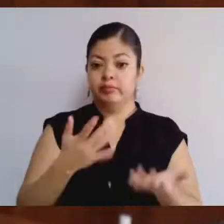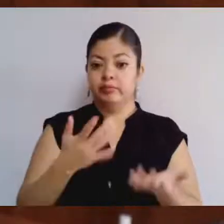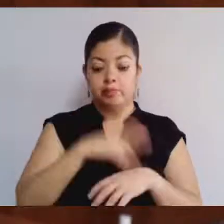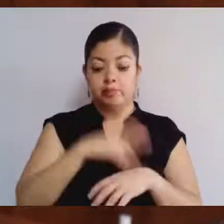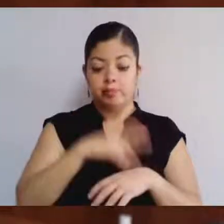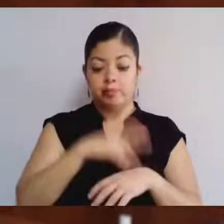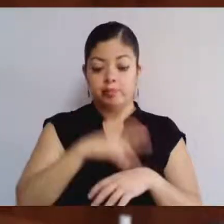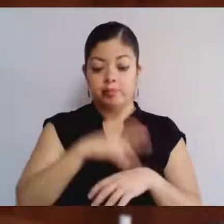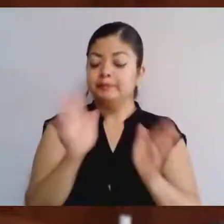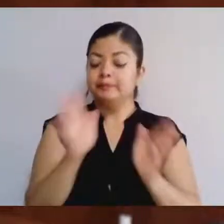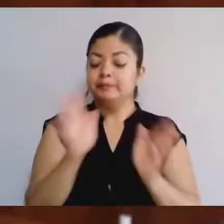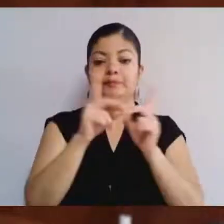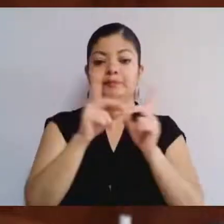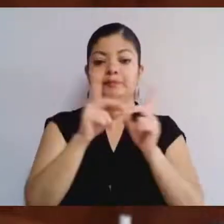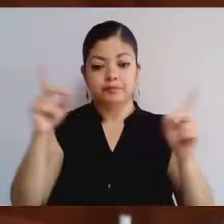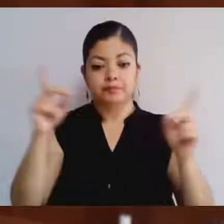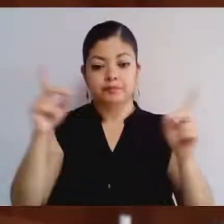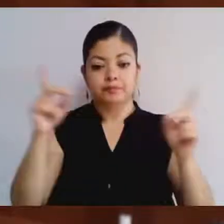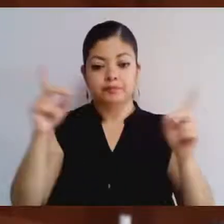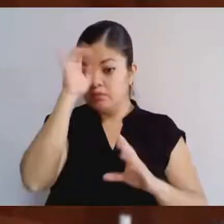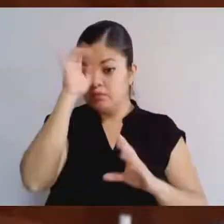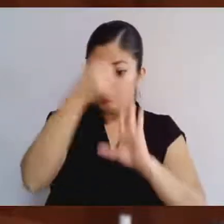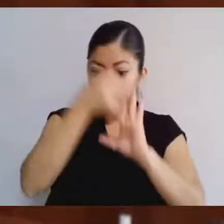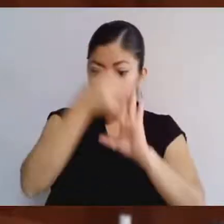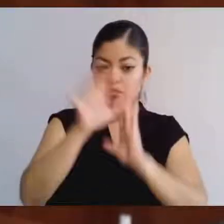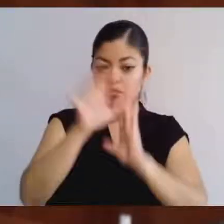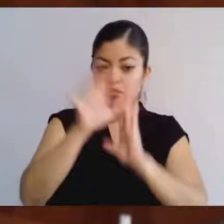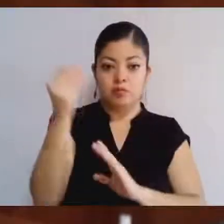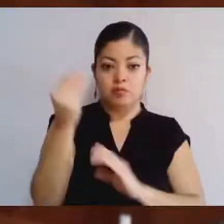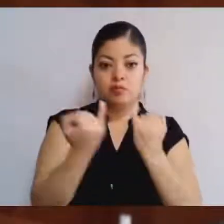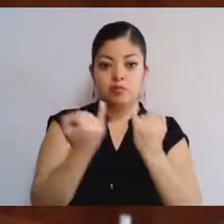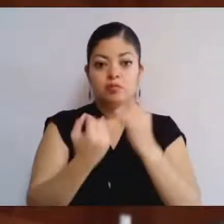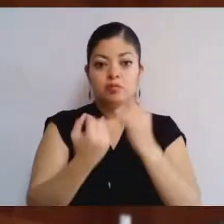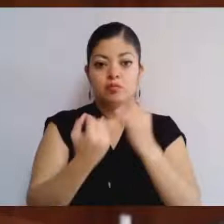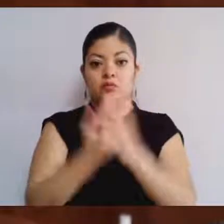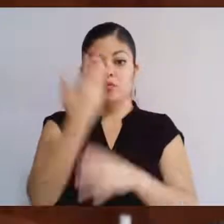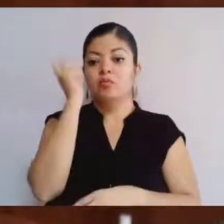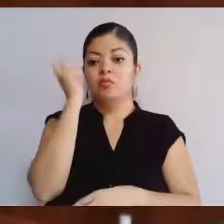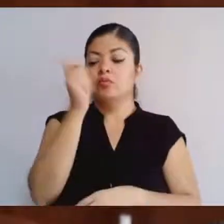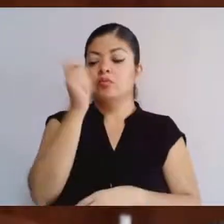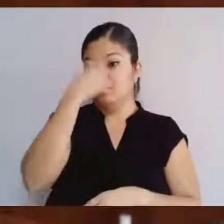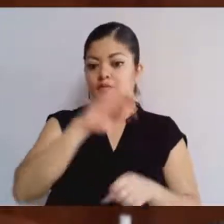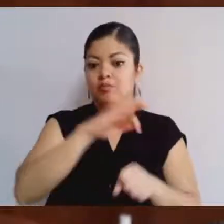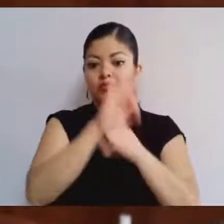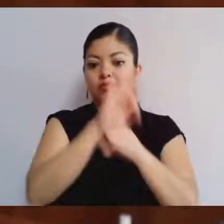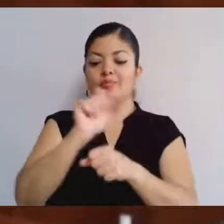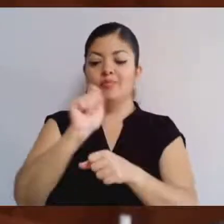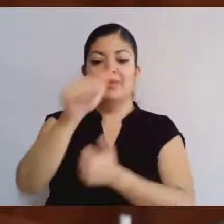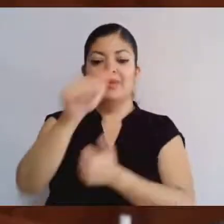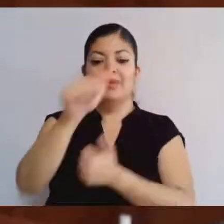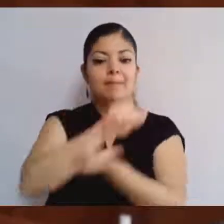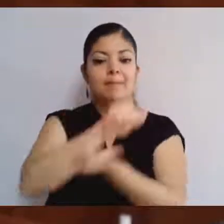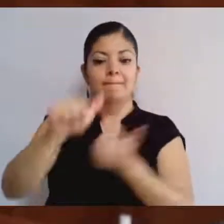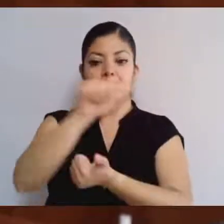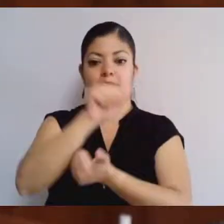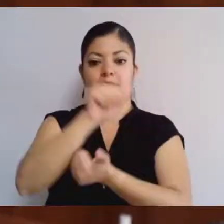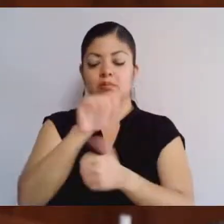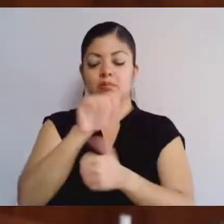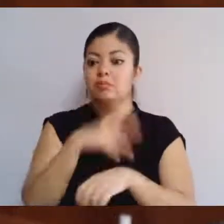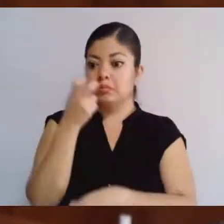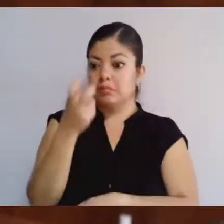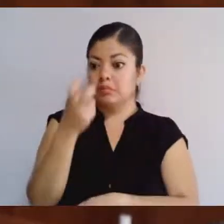desarrollo científico, tecnológico y la innovación a favor del medio ambiente, ya que permite encontrar